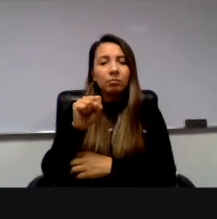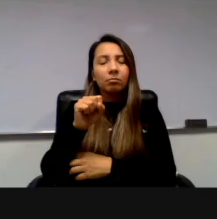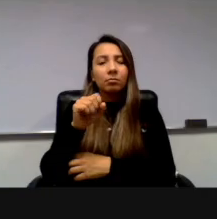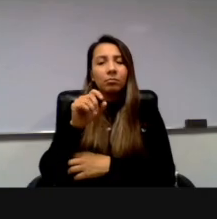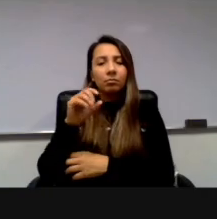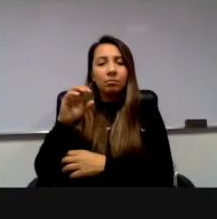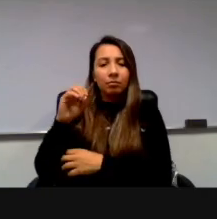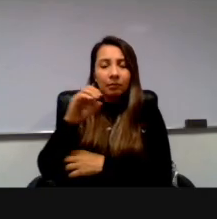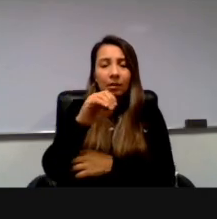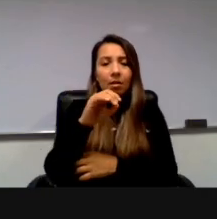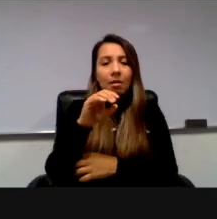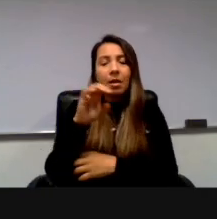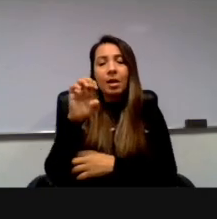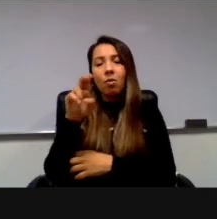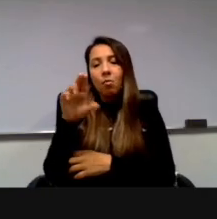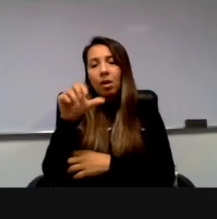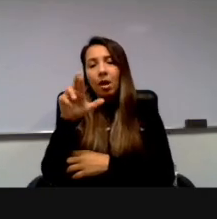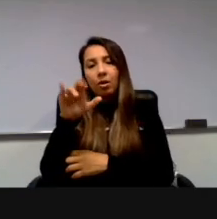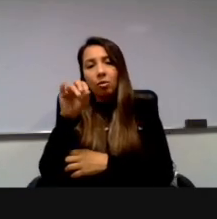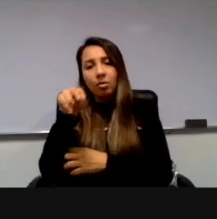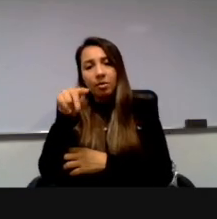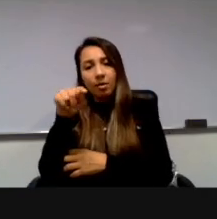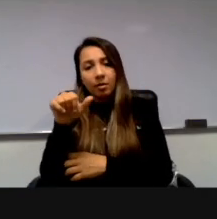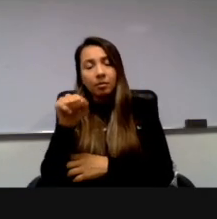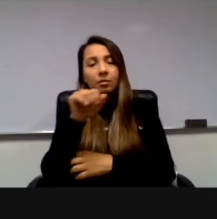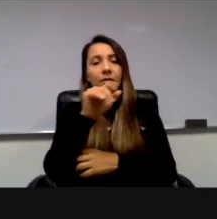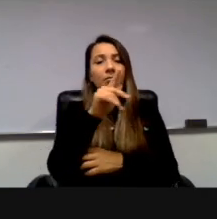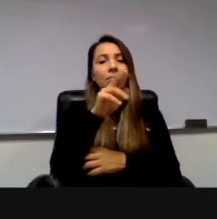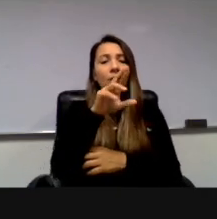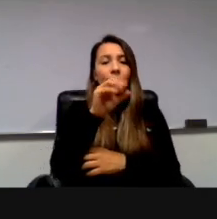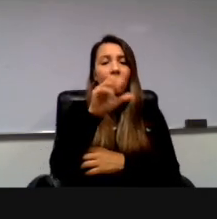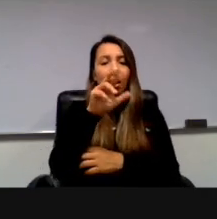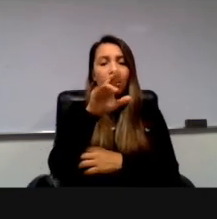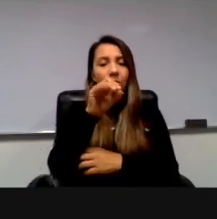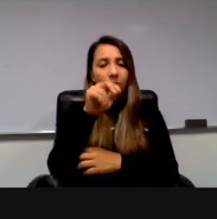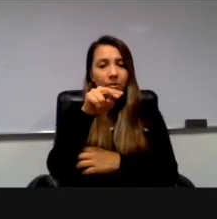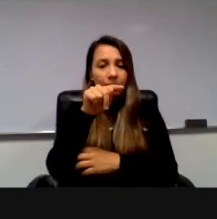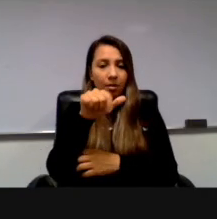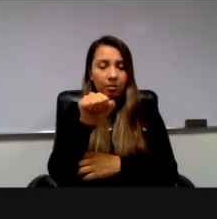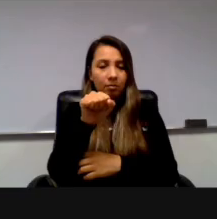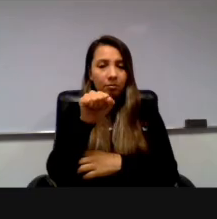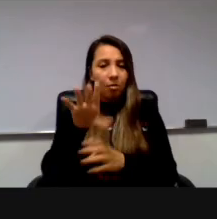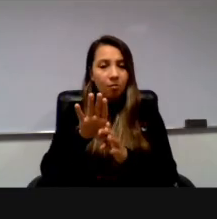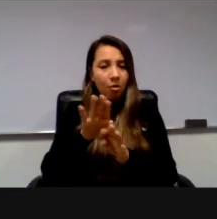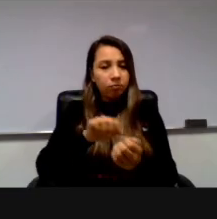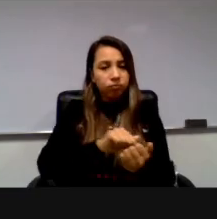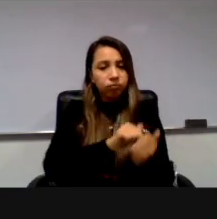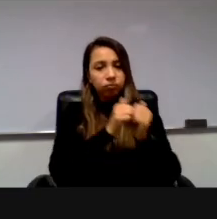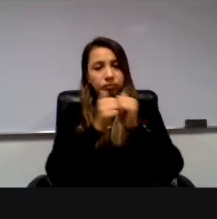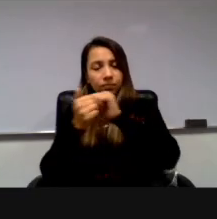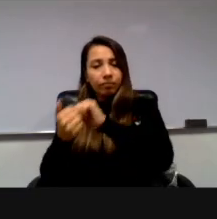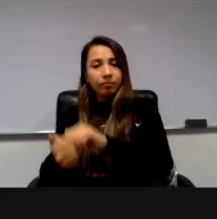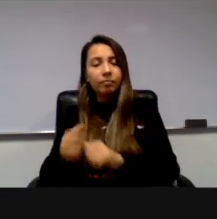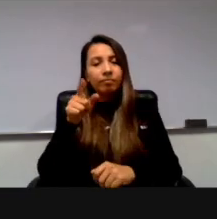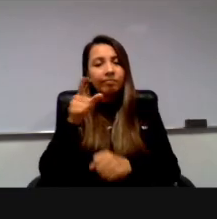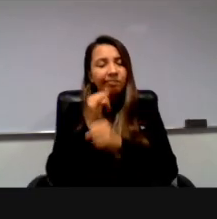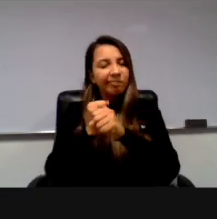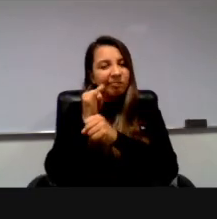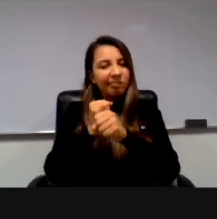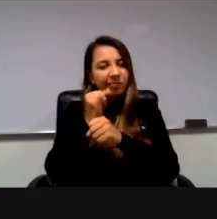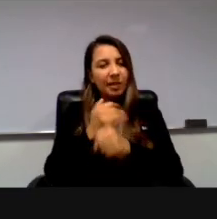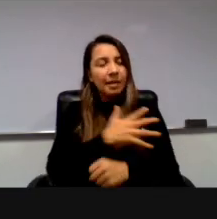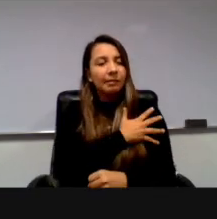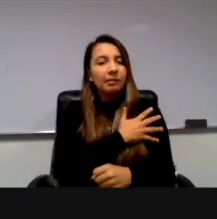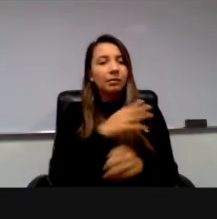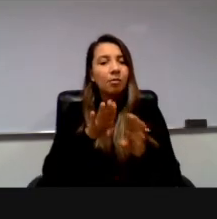y eucariontes. Le interesa entender el fenómeno de la vida en un contexto cósmico. ¿Cómo se originó la vida en la